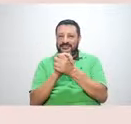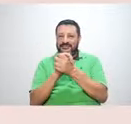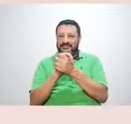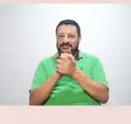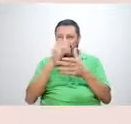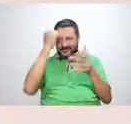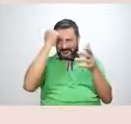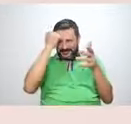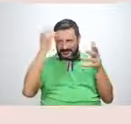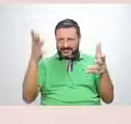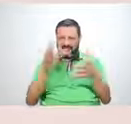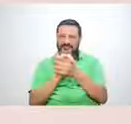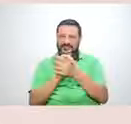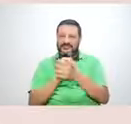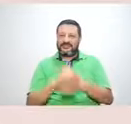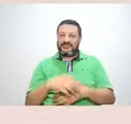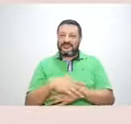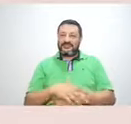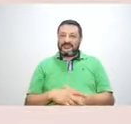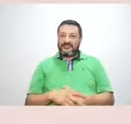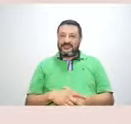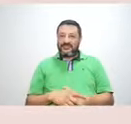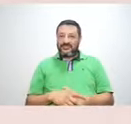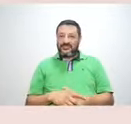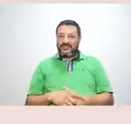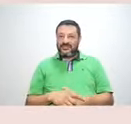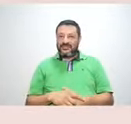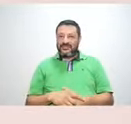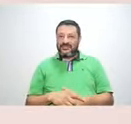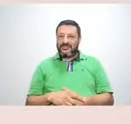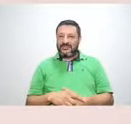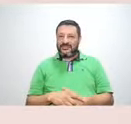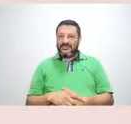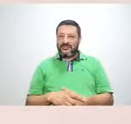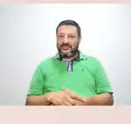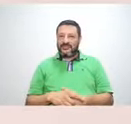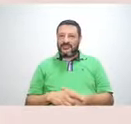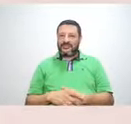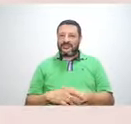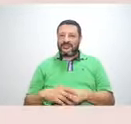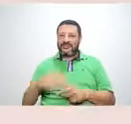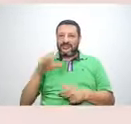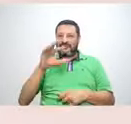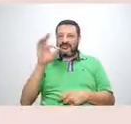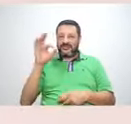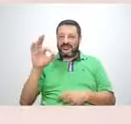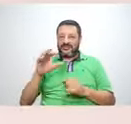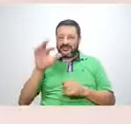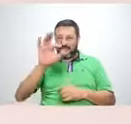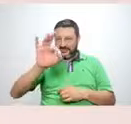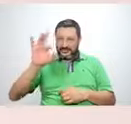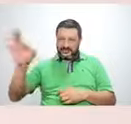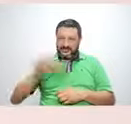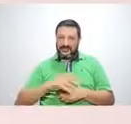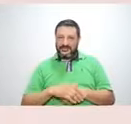Medina. Entonces ese fue como el filtro, él siempre le pasaba como las gimnastas talento y se las pasaba a